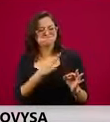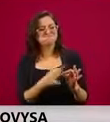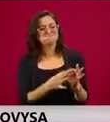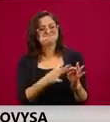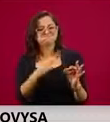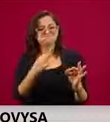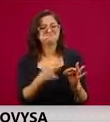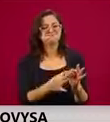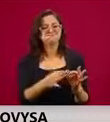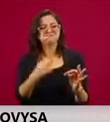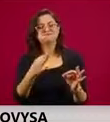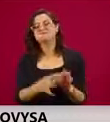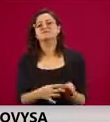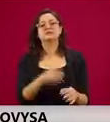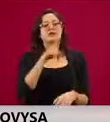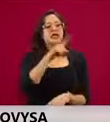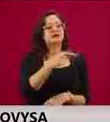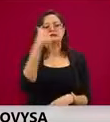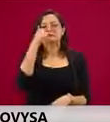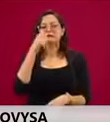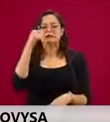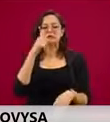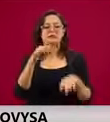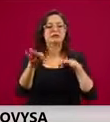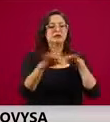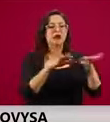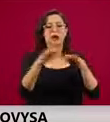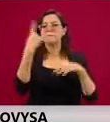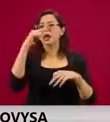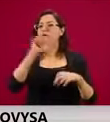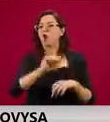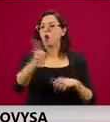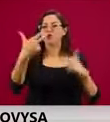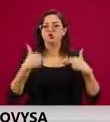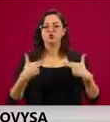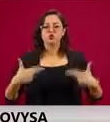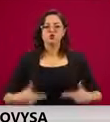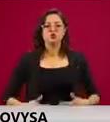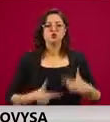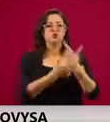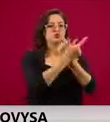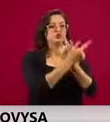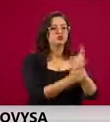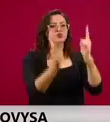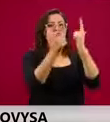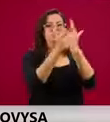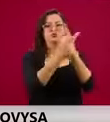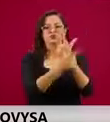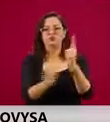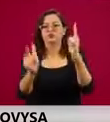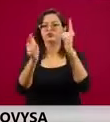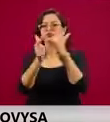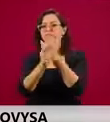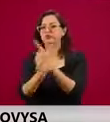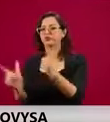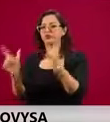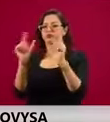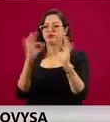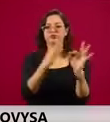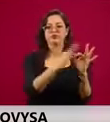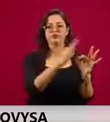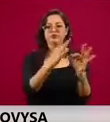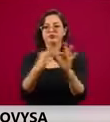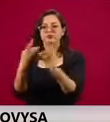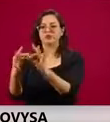su visión política y su mente están ubicadas en los años 70. Y si escuchaste hace un momento,